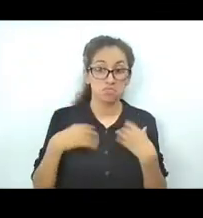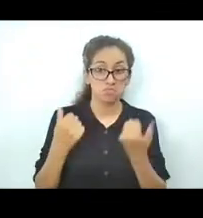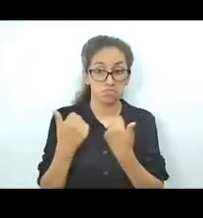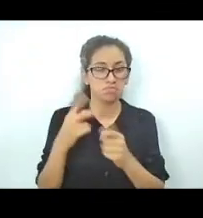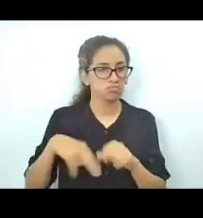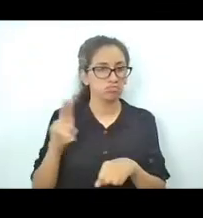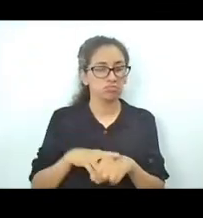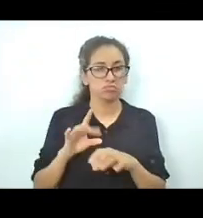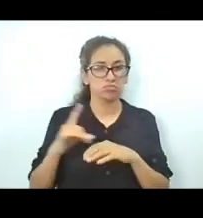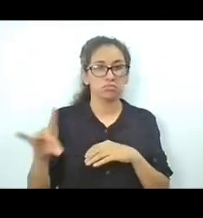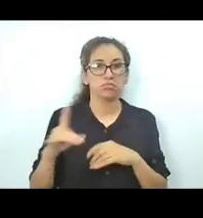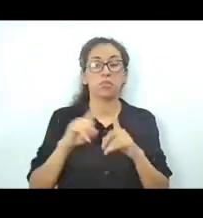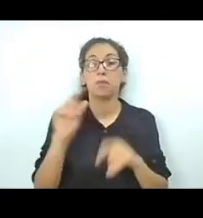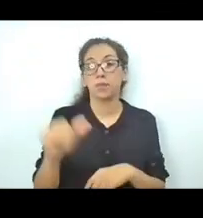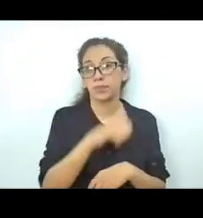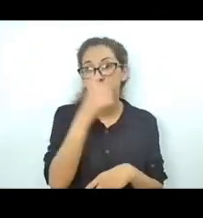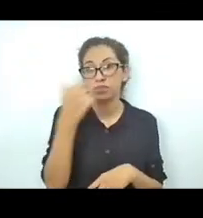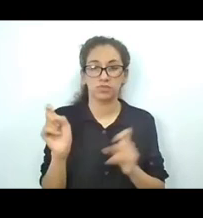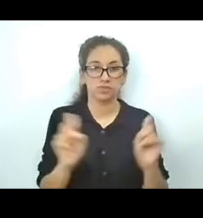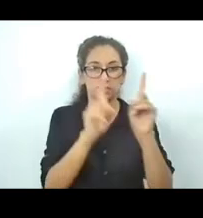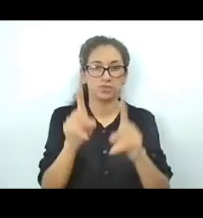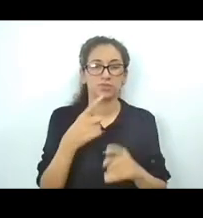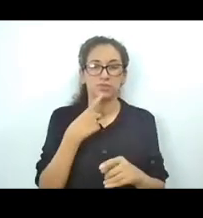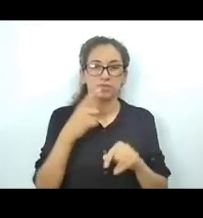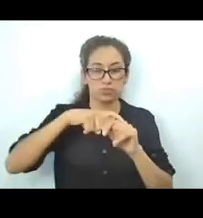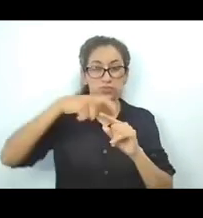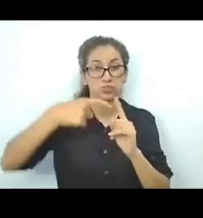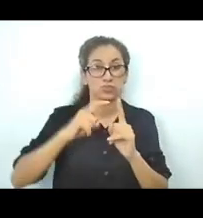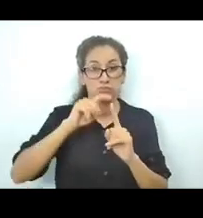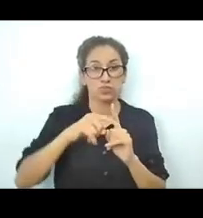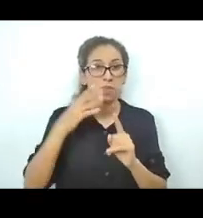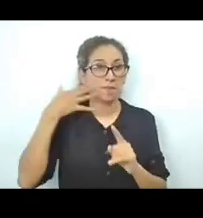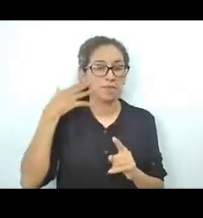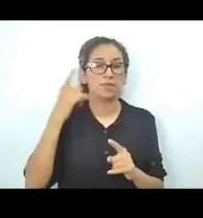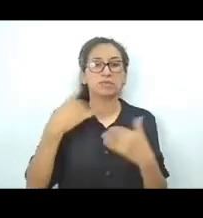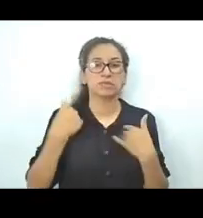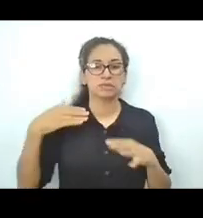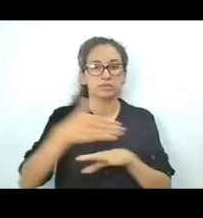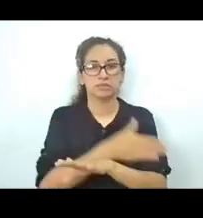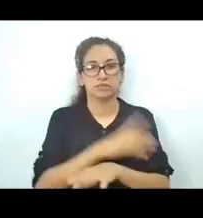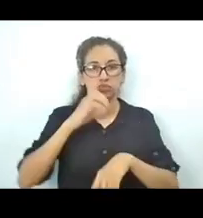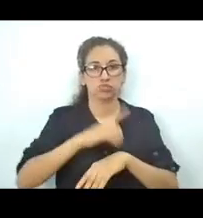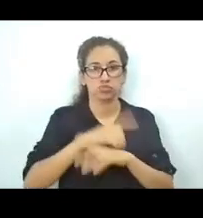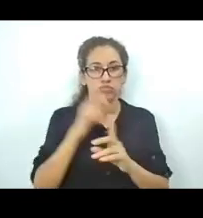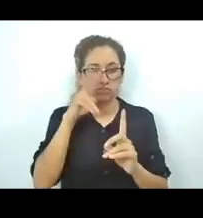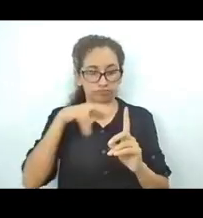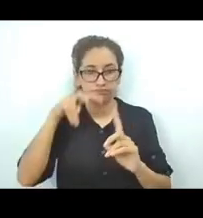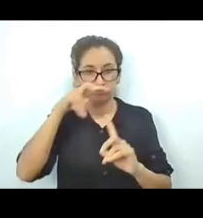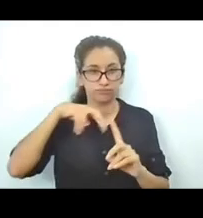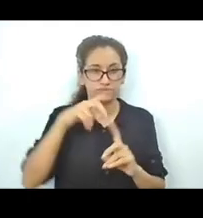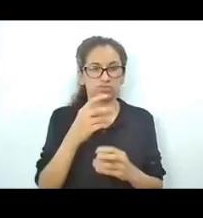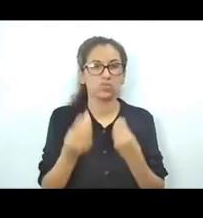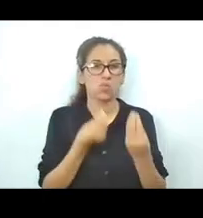otra pregunta que decías, lo de los puntitos blancos, eso habría que valorar realmente qué puntitos está haciendo